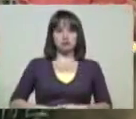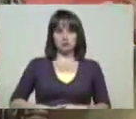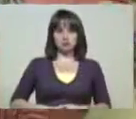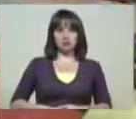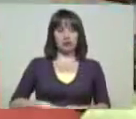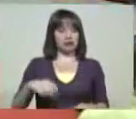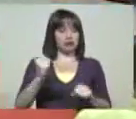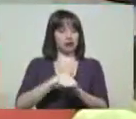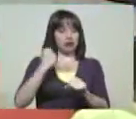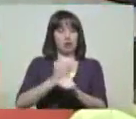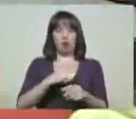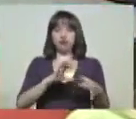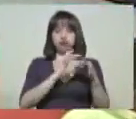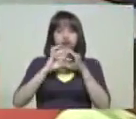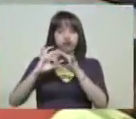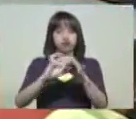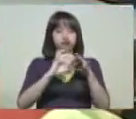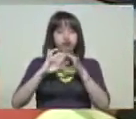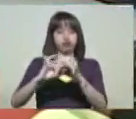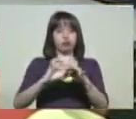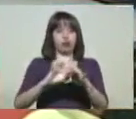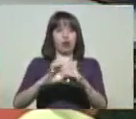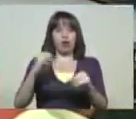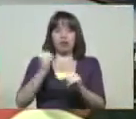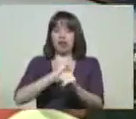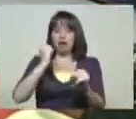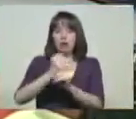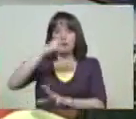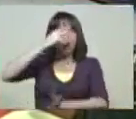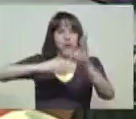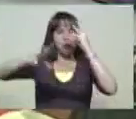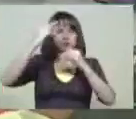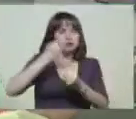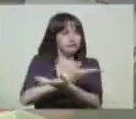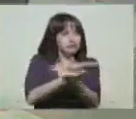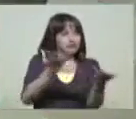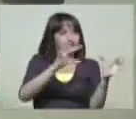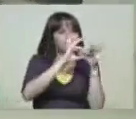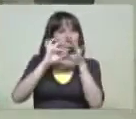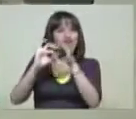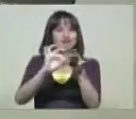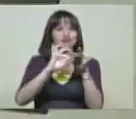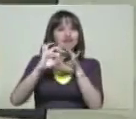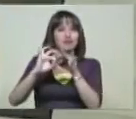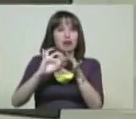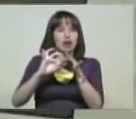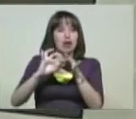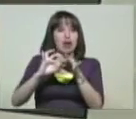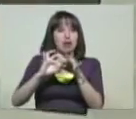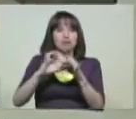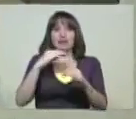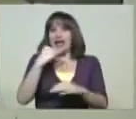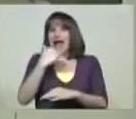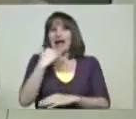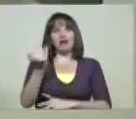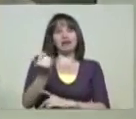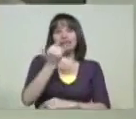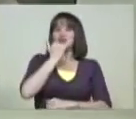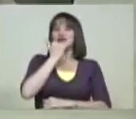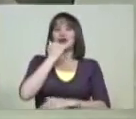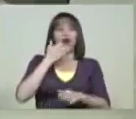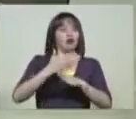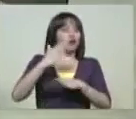trabajemos por la unión por el aprendizaje común el que haya cometido un error que lo rectifique